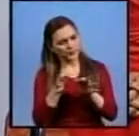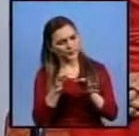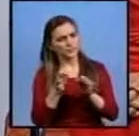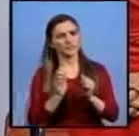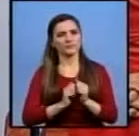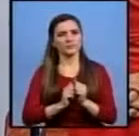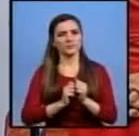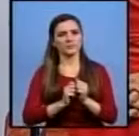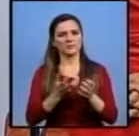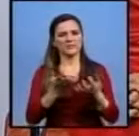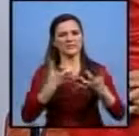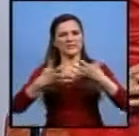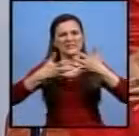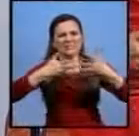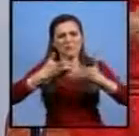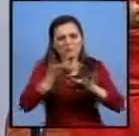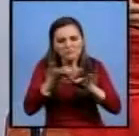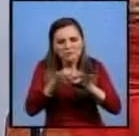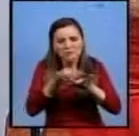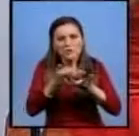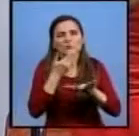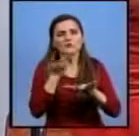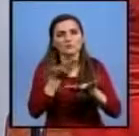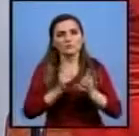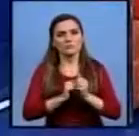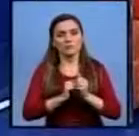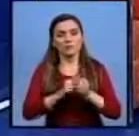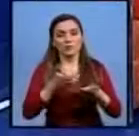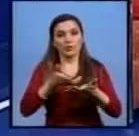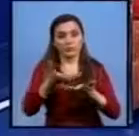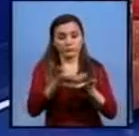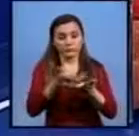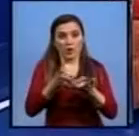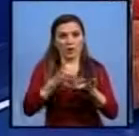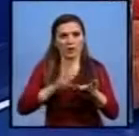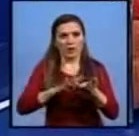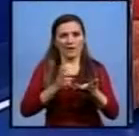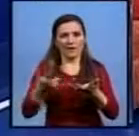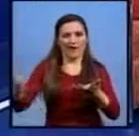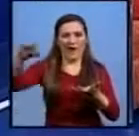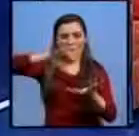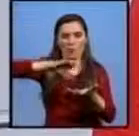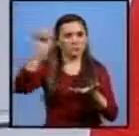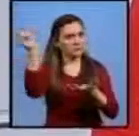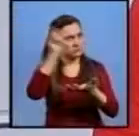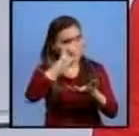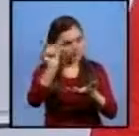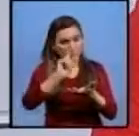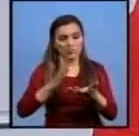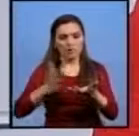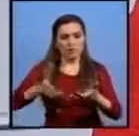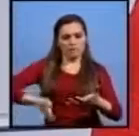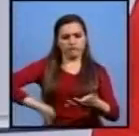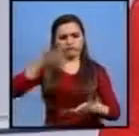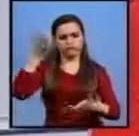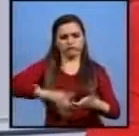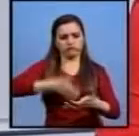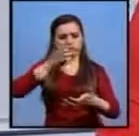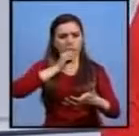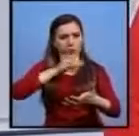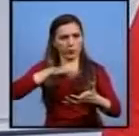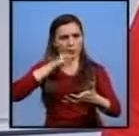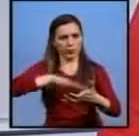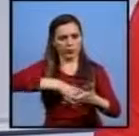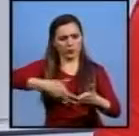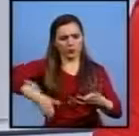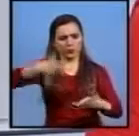con los filtros también del automóvil? Bueno, lo que necesitamos es sopletear toda la parte interna, la parte mecánica, no mojar cuando está con ceniza, pero sí